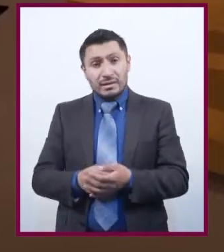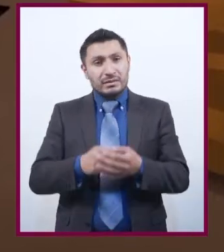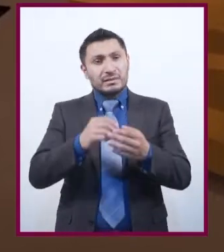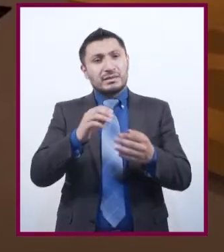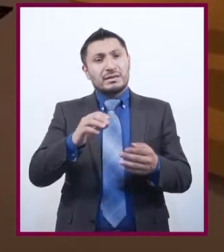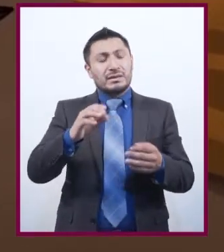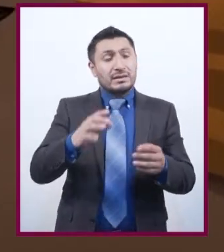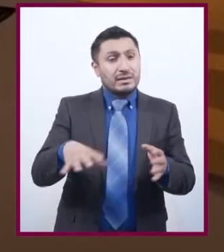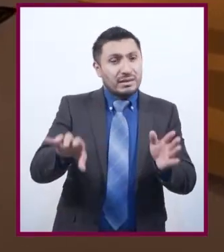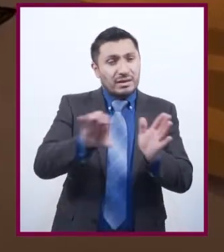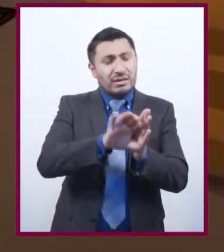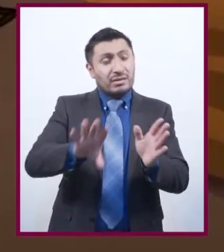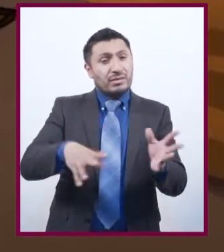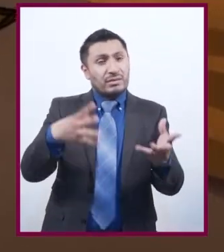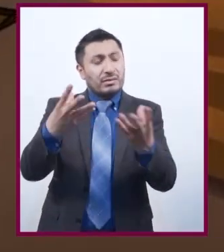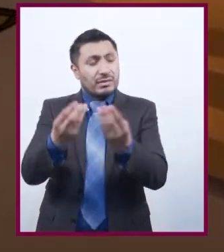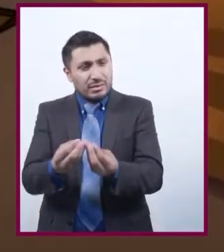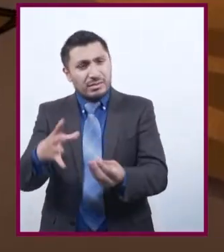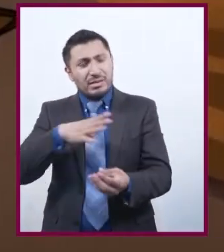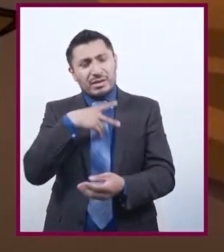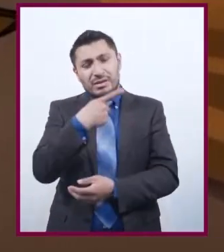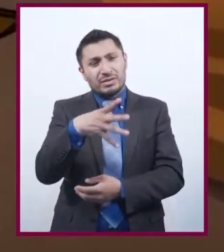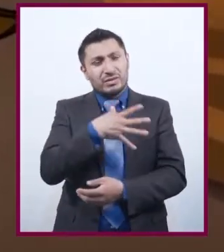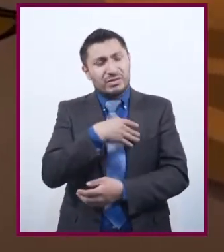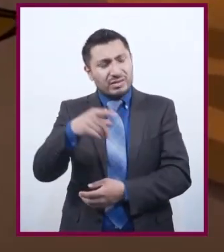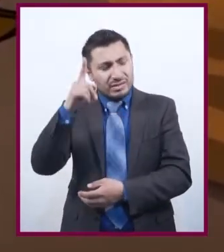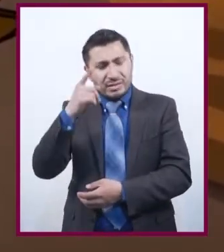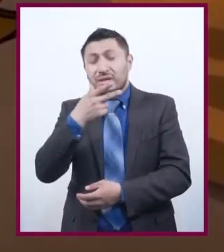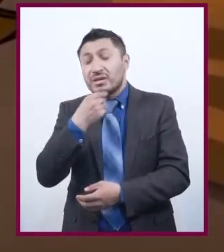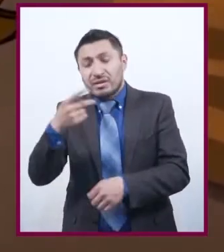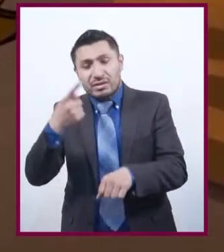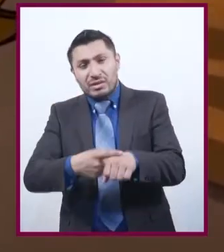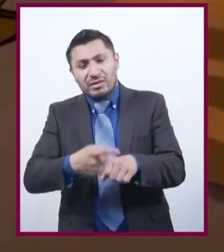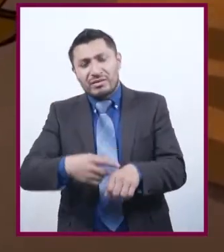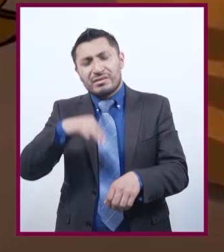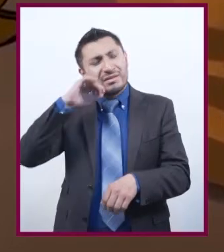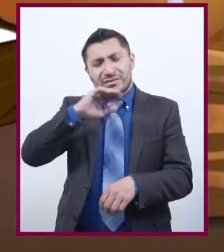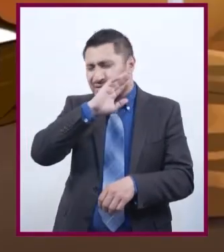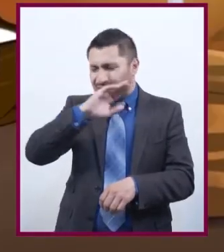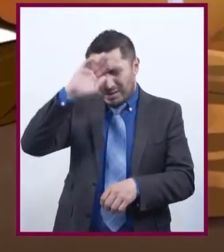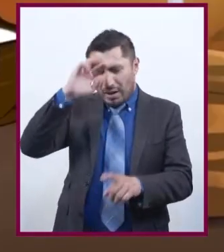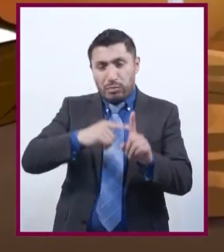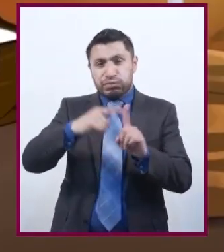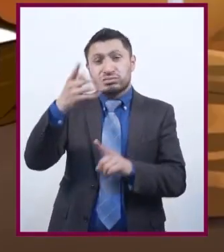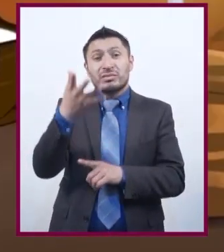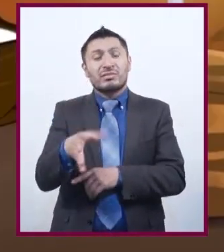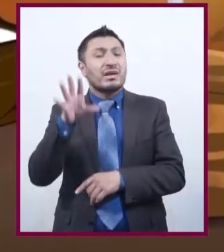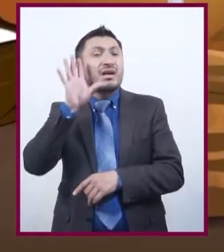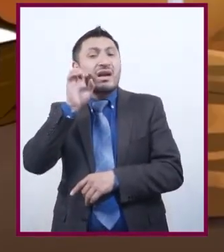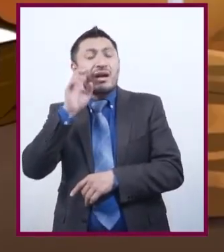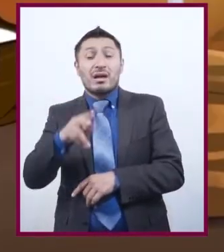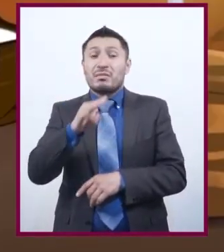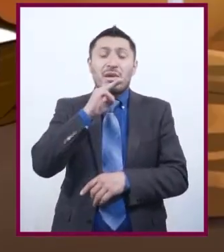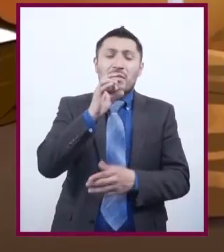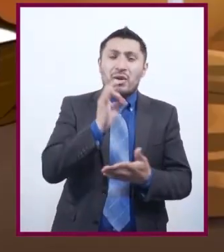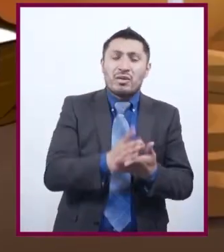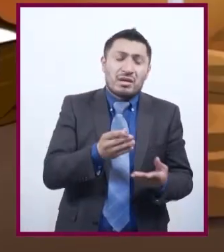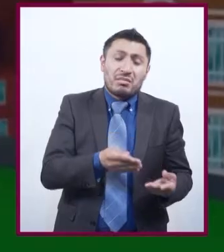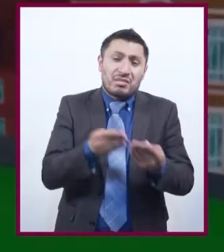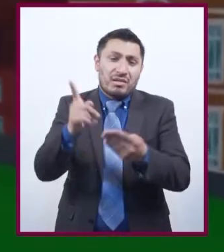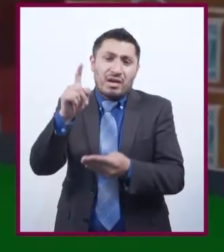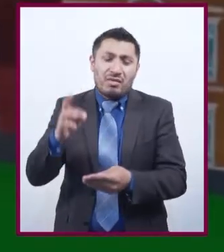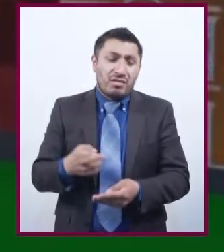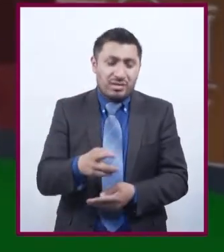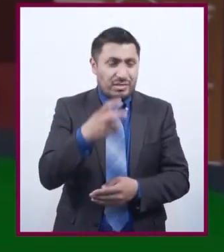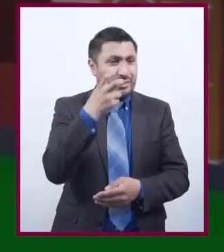en el rincón del cuarto yace su hijito enfermo tiene fiebre y pide naranjas su madre no puede darle